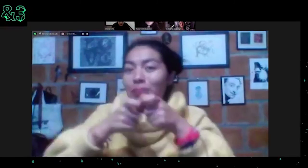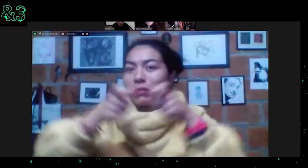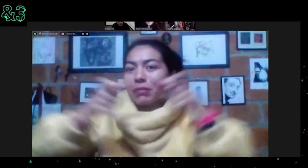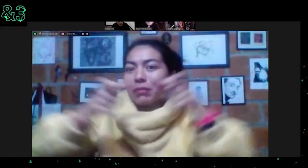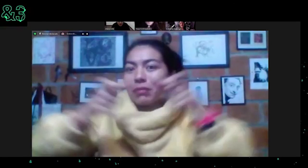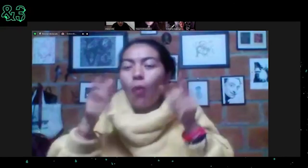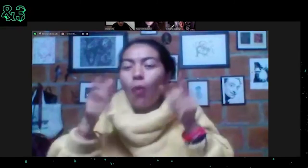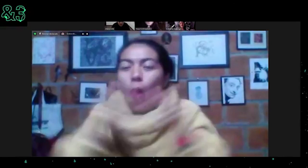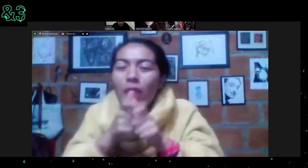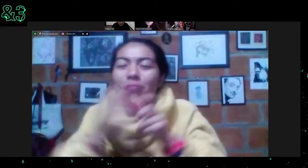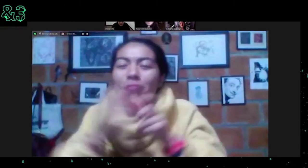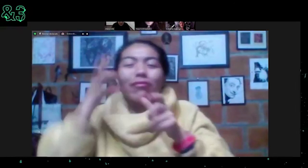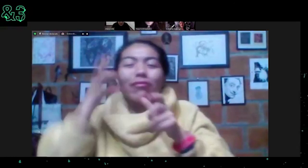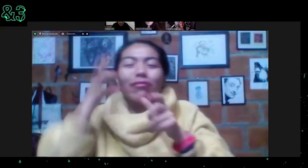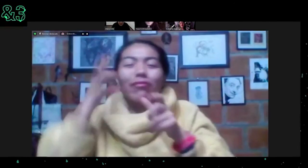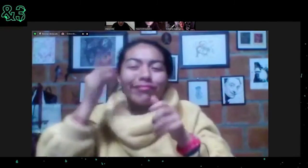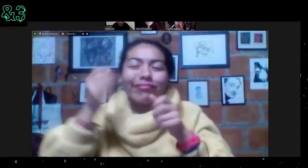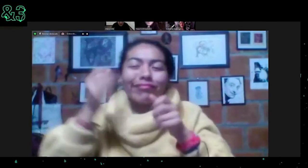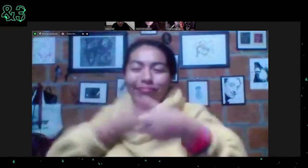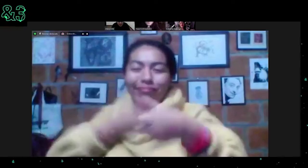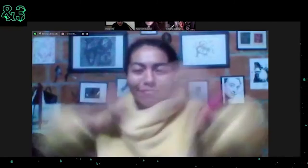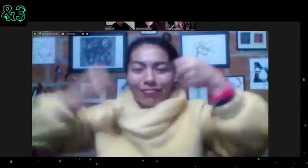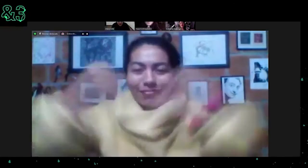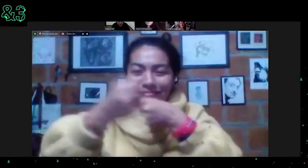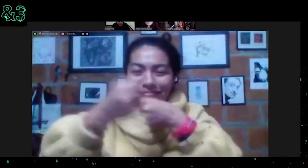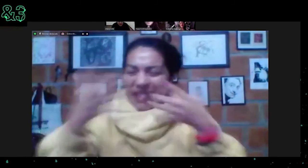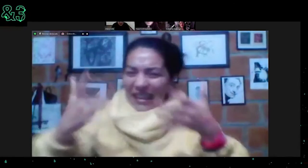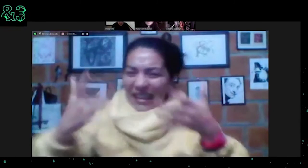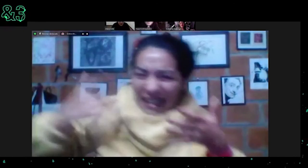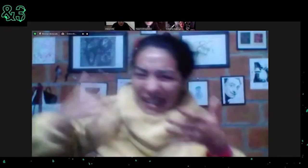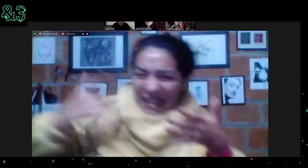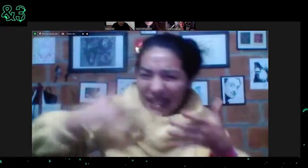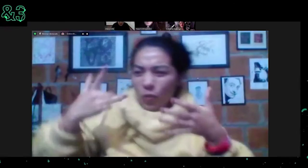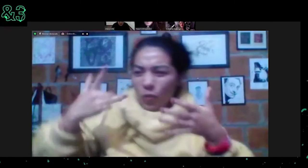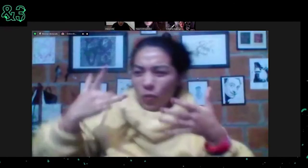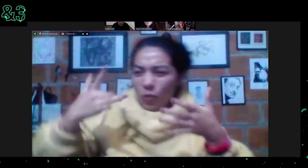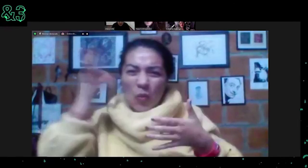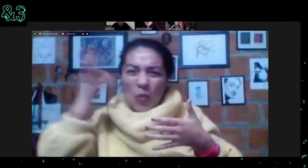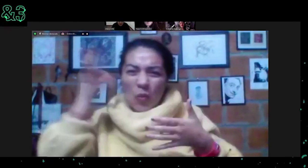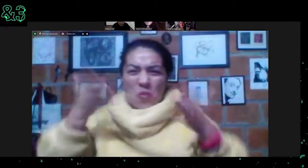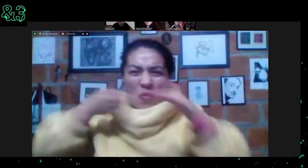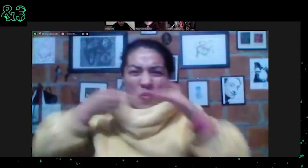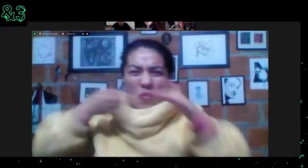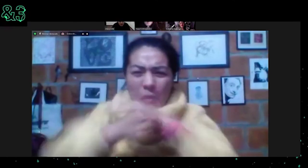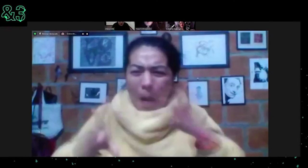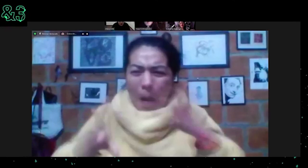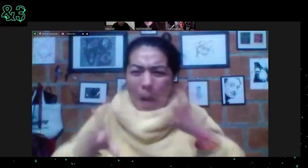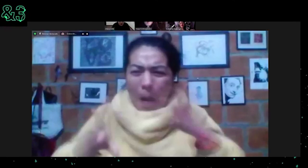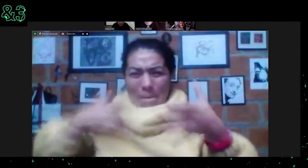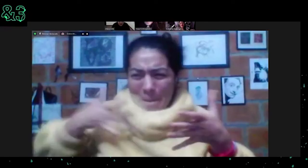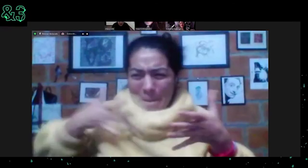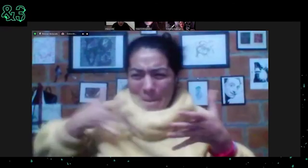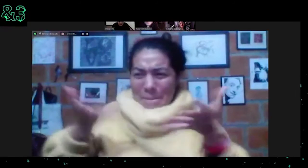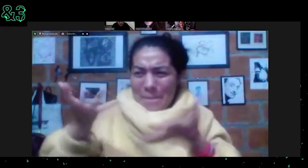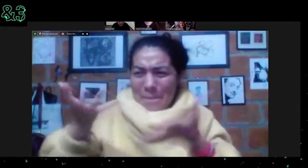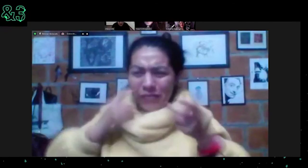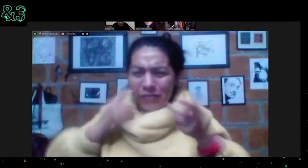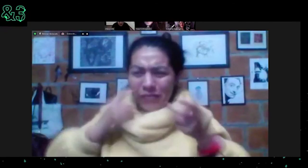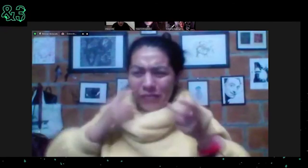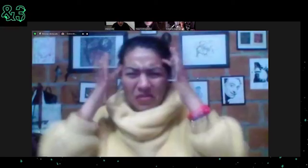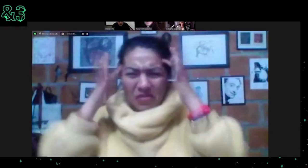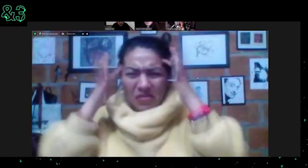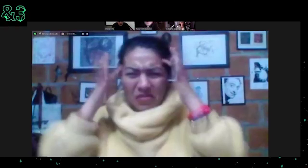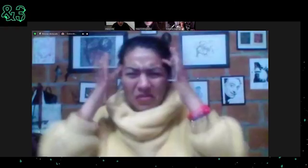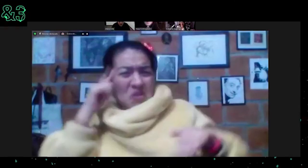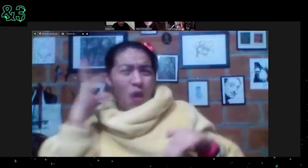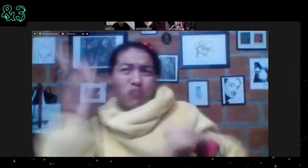de las personas, que trabajan esas frecuencias en las que trabajamos con oyentes y con sordos y que podemos abrir como espacios